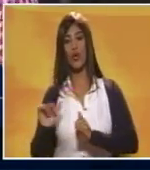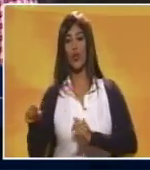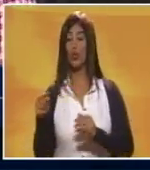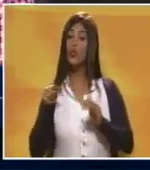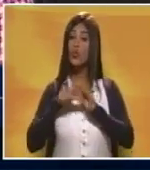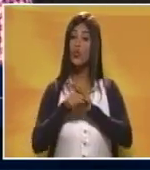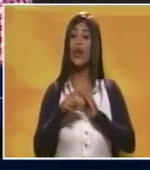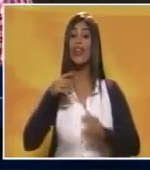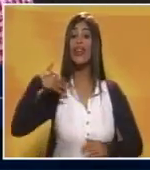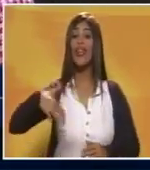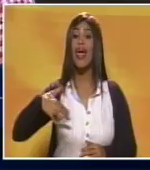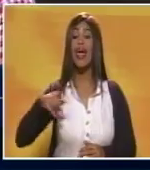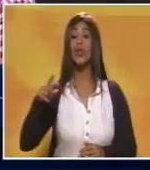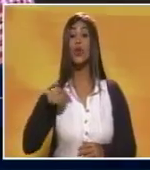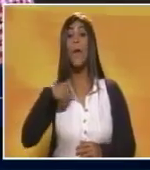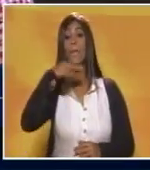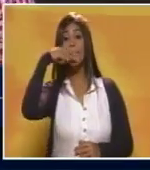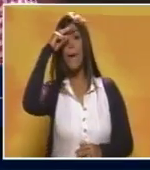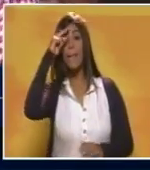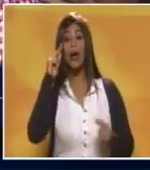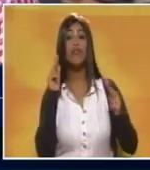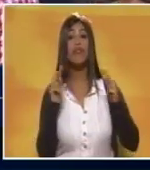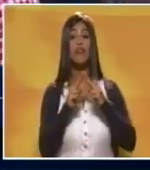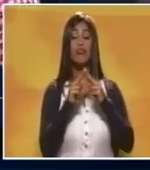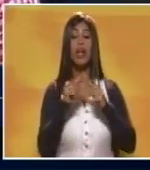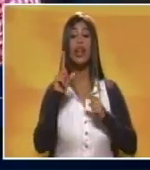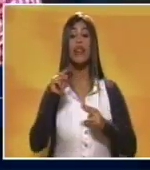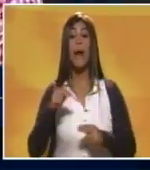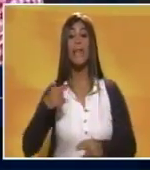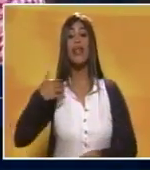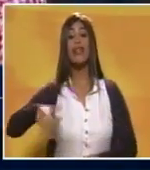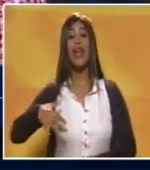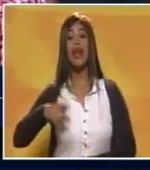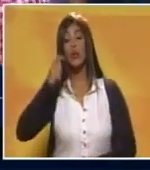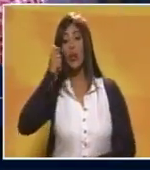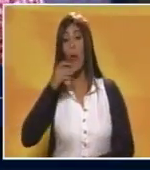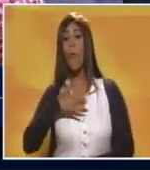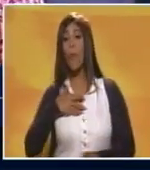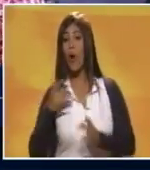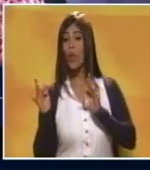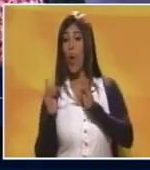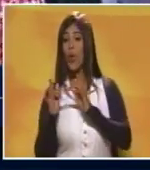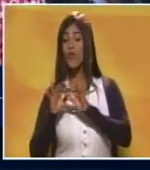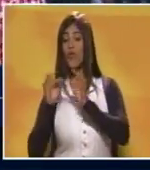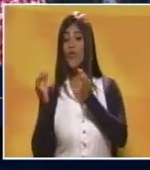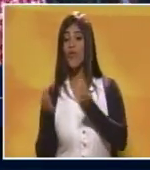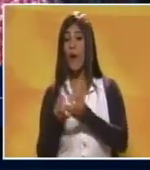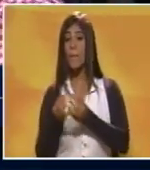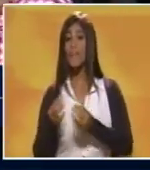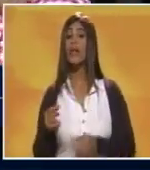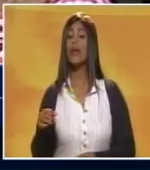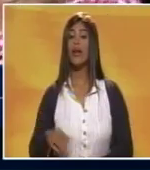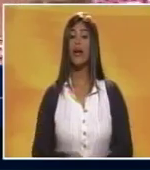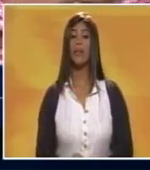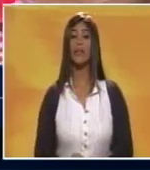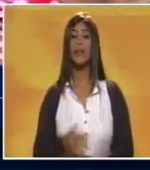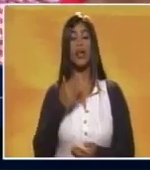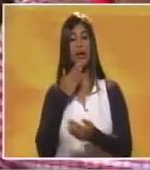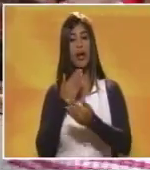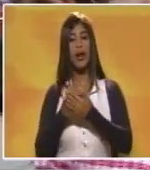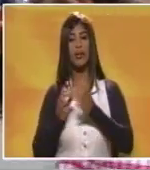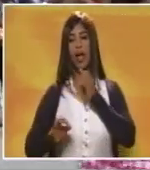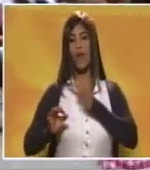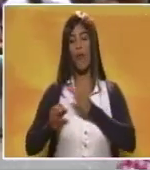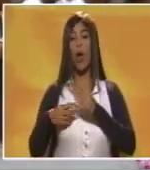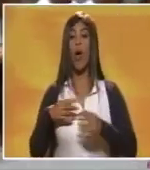diputado, que es un derecho que tiene ella de ver a su papá y un derecho del diputado de poder tener contacto con sus familiares directos. Le agradecemos a Lilia